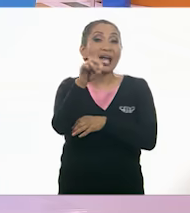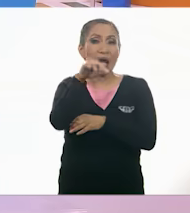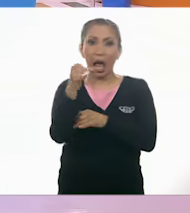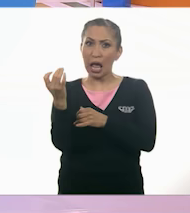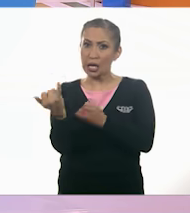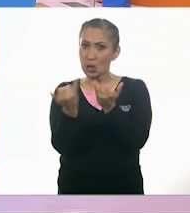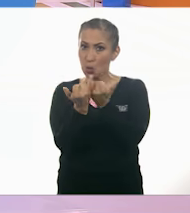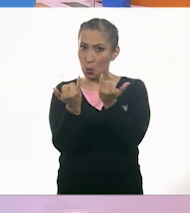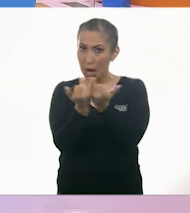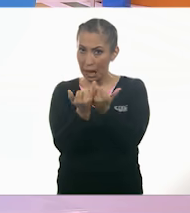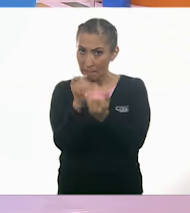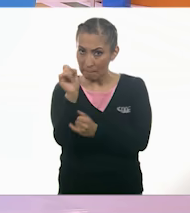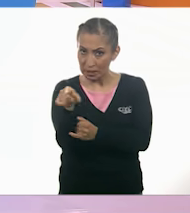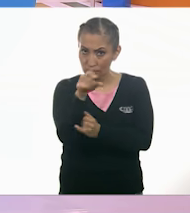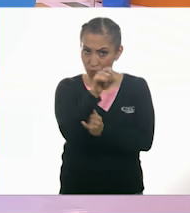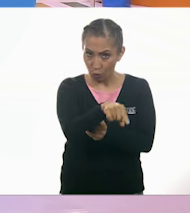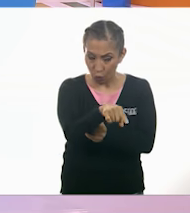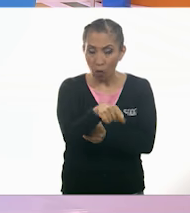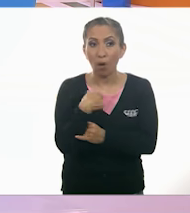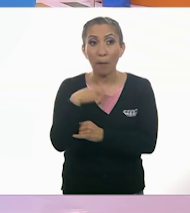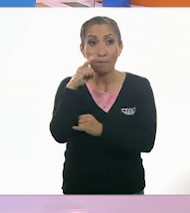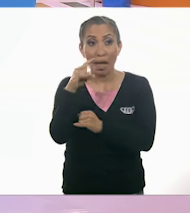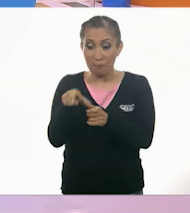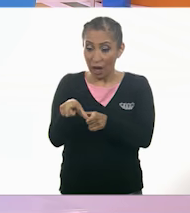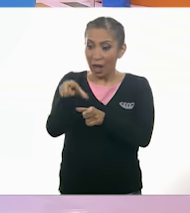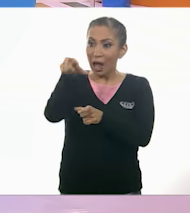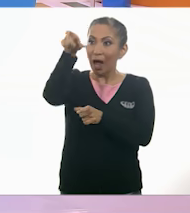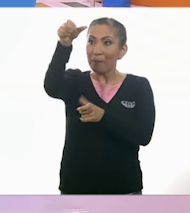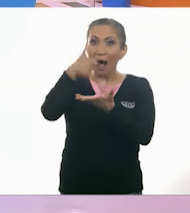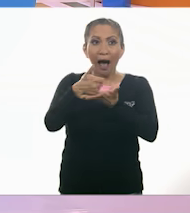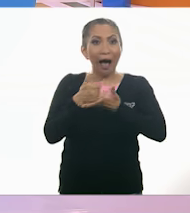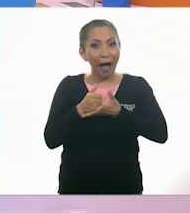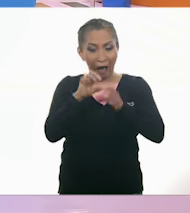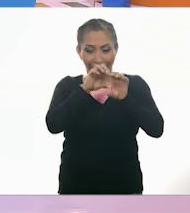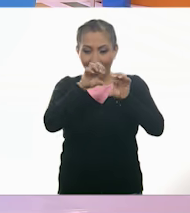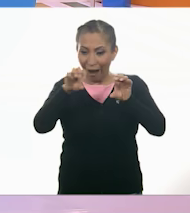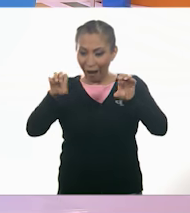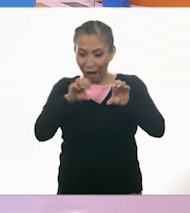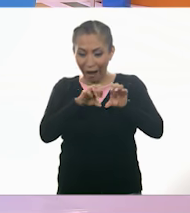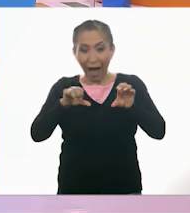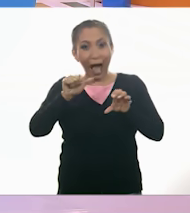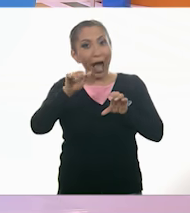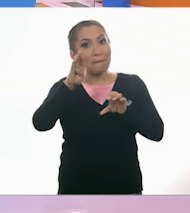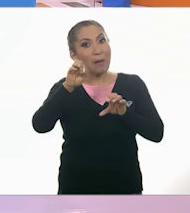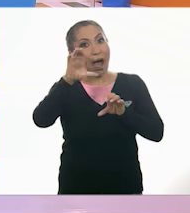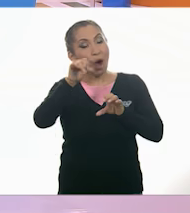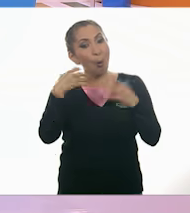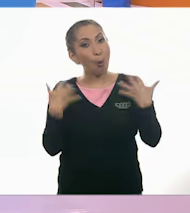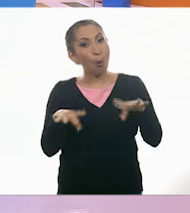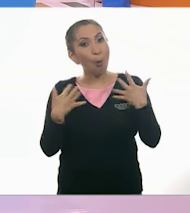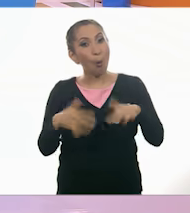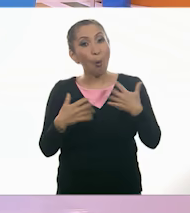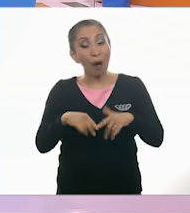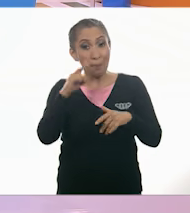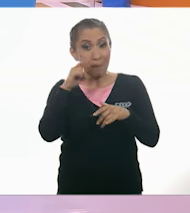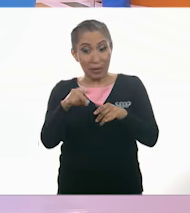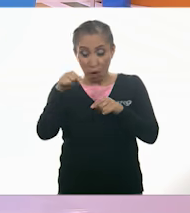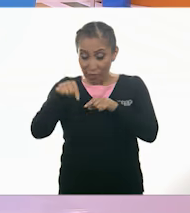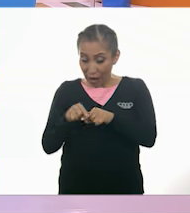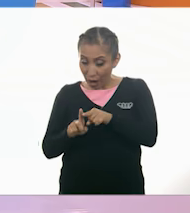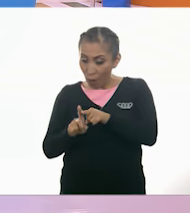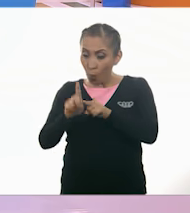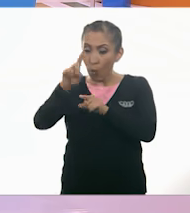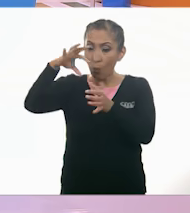Maestra, encontramos todos los números de esta columna con la ayuda del ábaco. Ok, y entonces vimos que la regularidad de abajo hacia